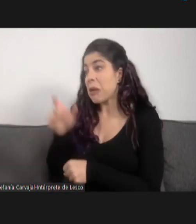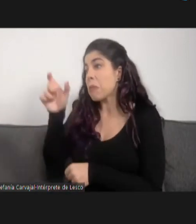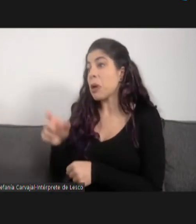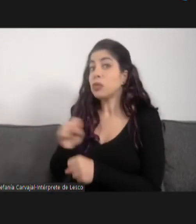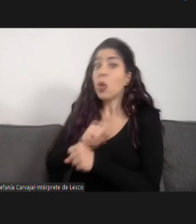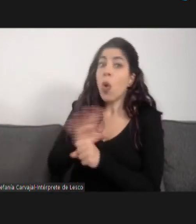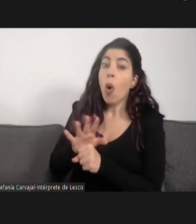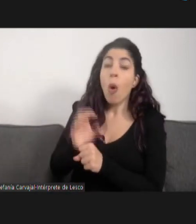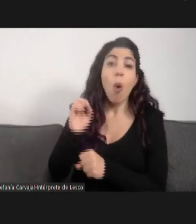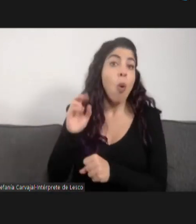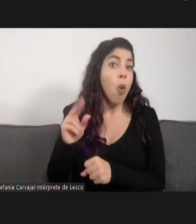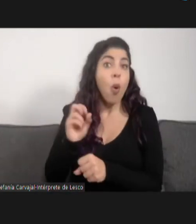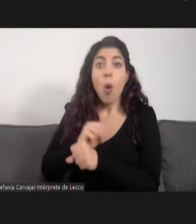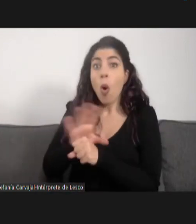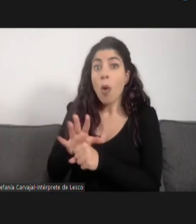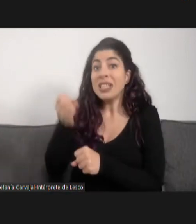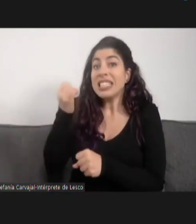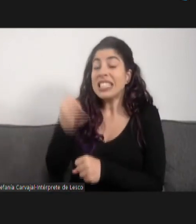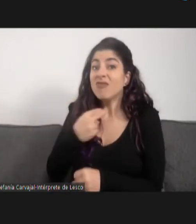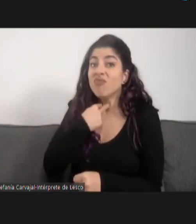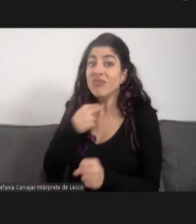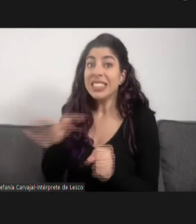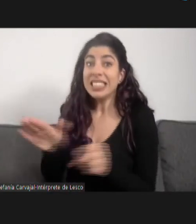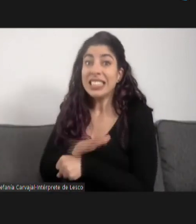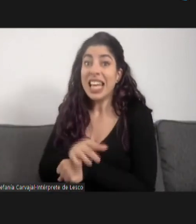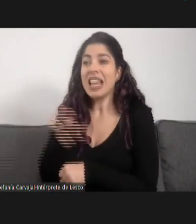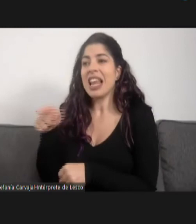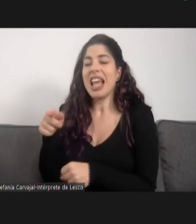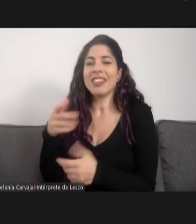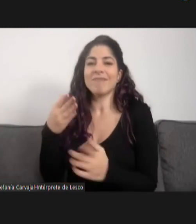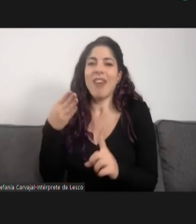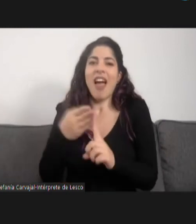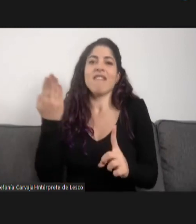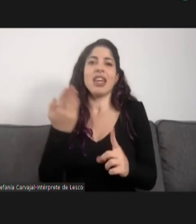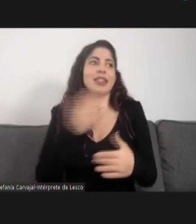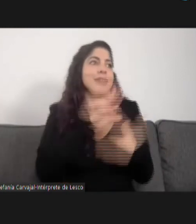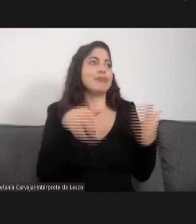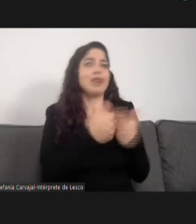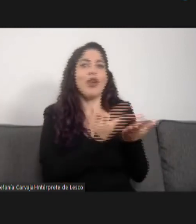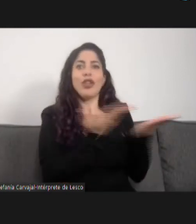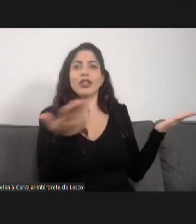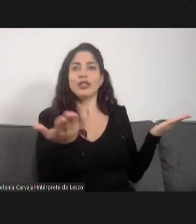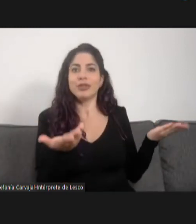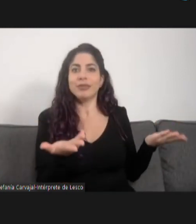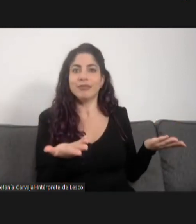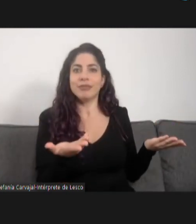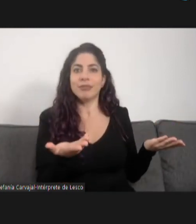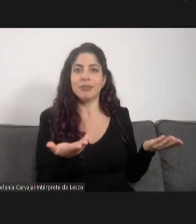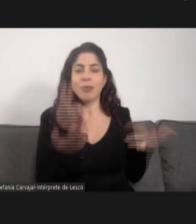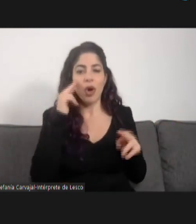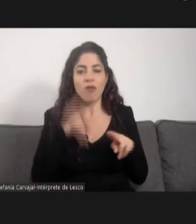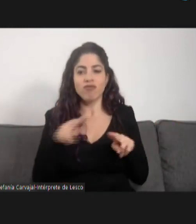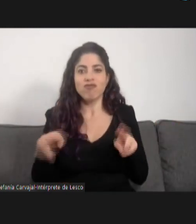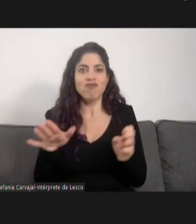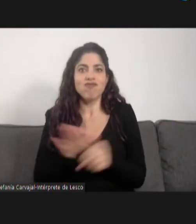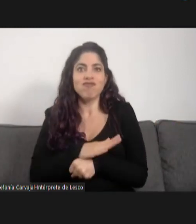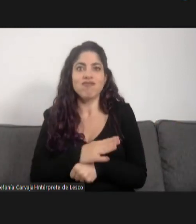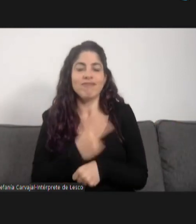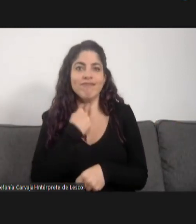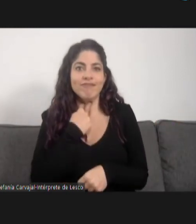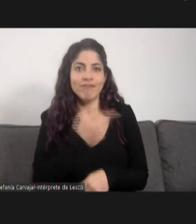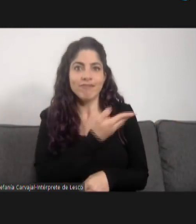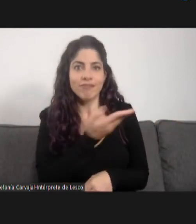no COVID, una vez saturados, nos afecta a todos los pacientes. En términos de